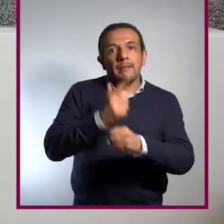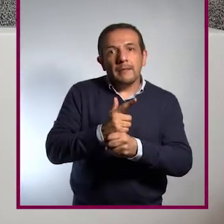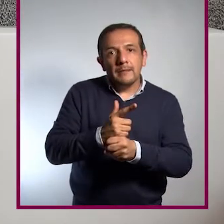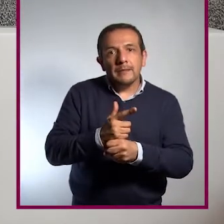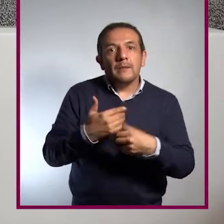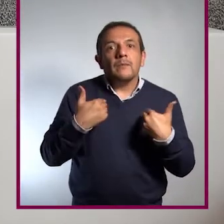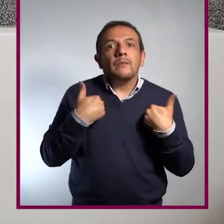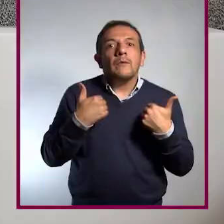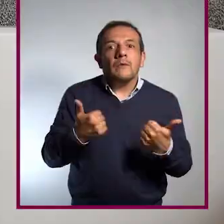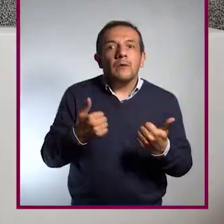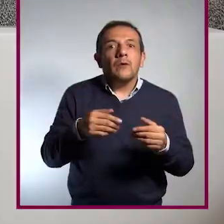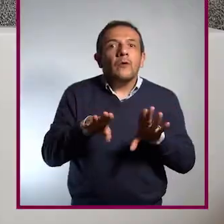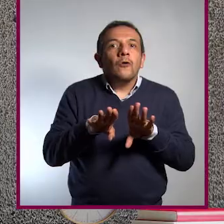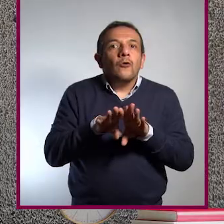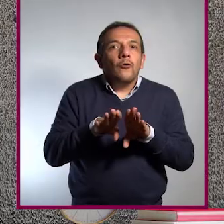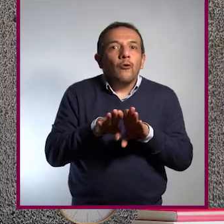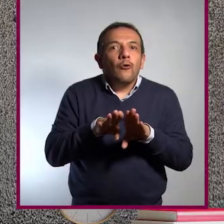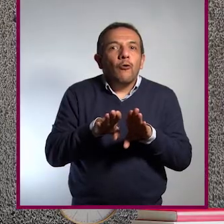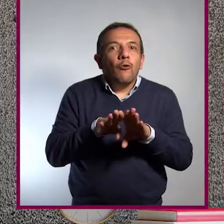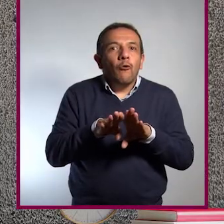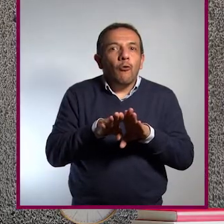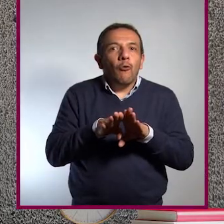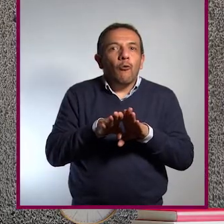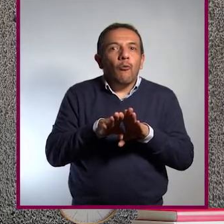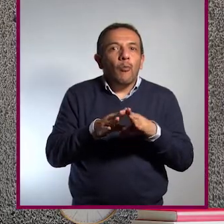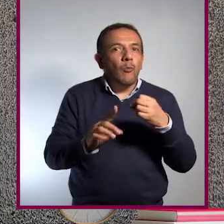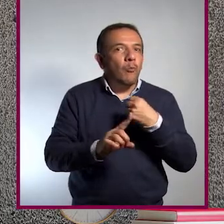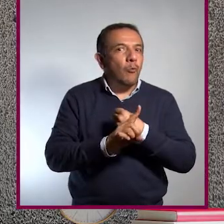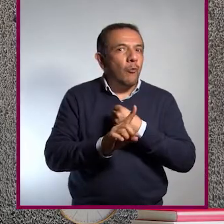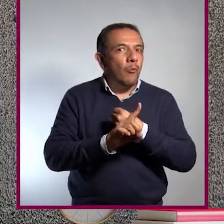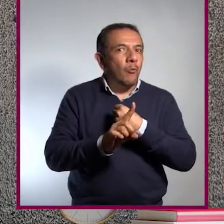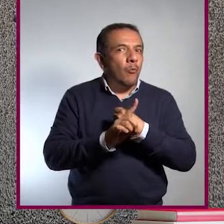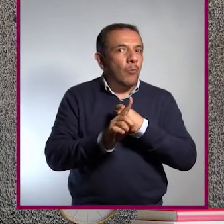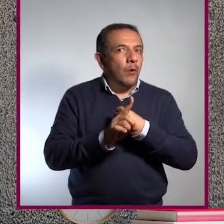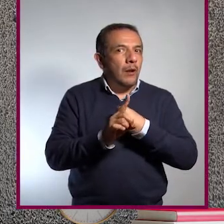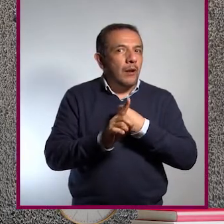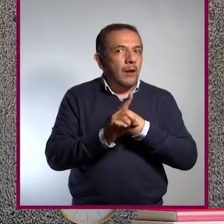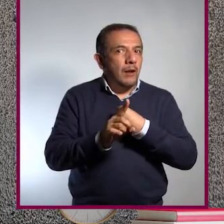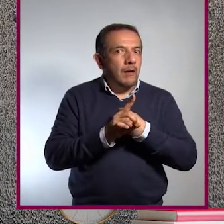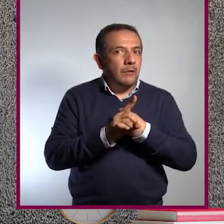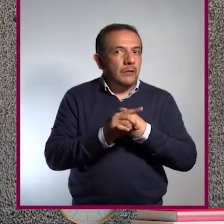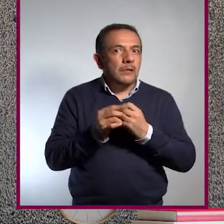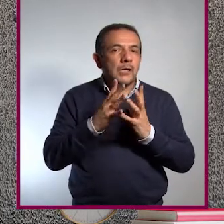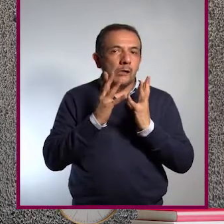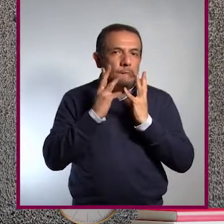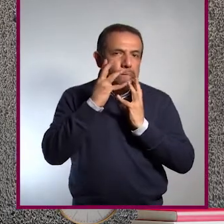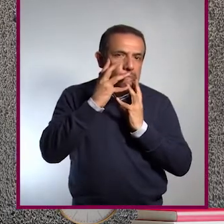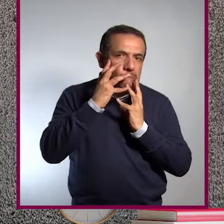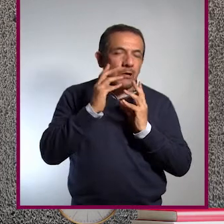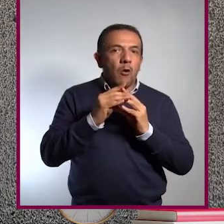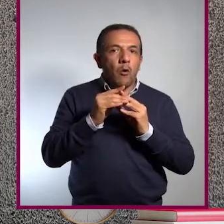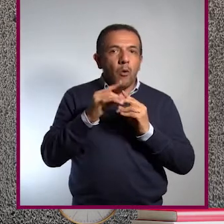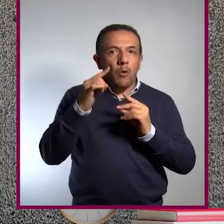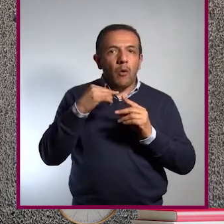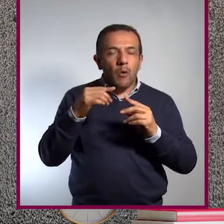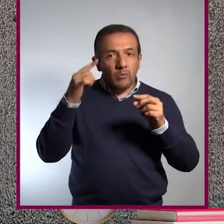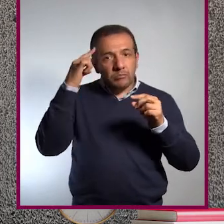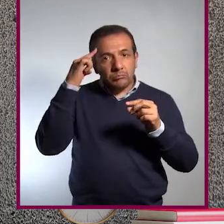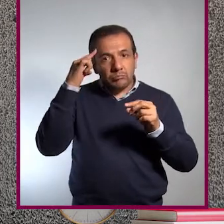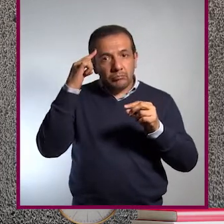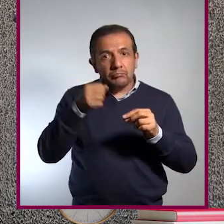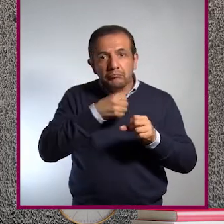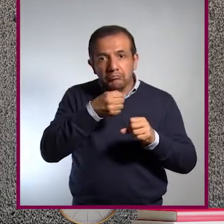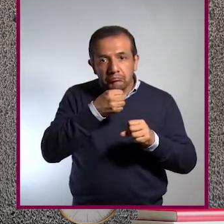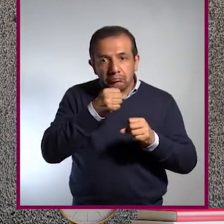ciencia ha logrado entender con mayor precisión problemas médicos como deformidades, demencia